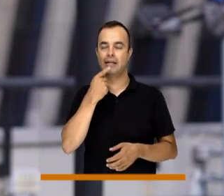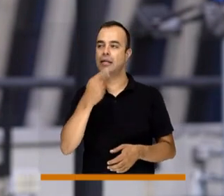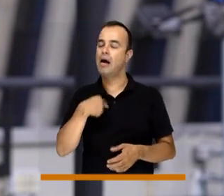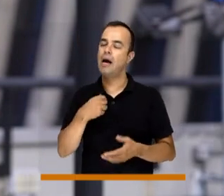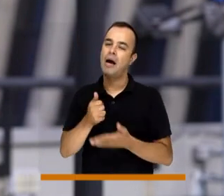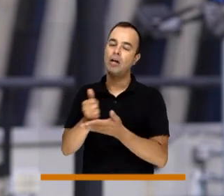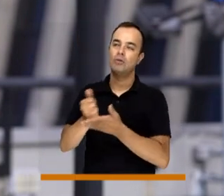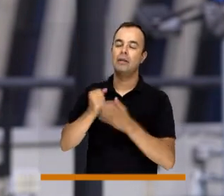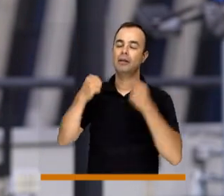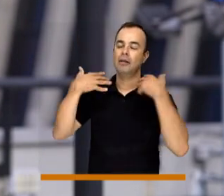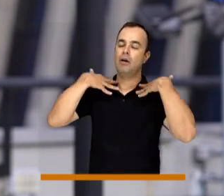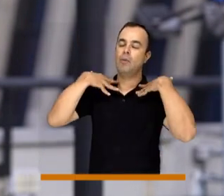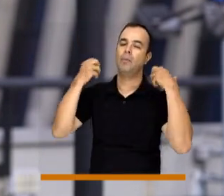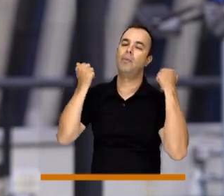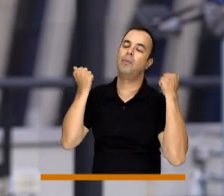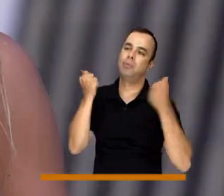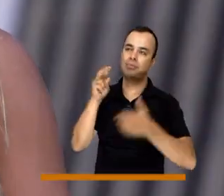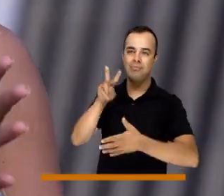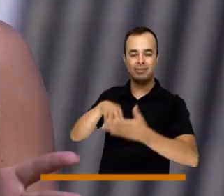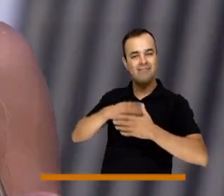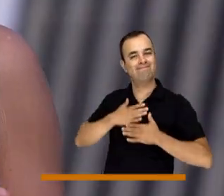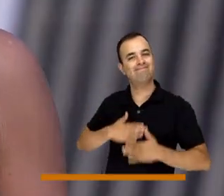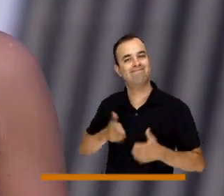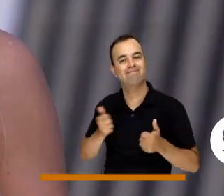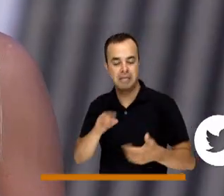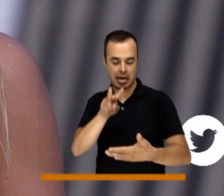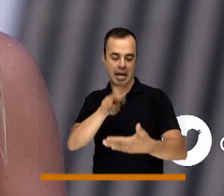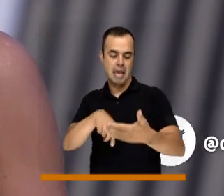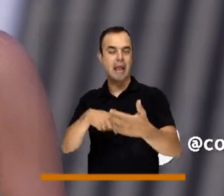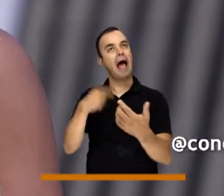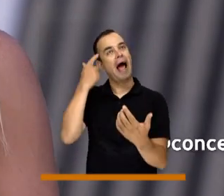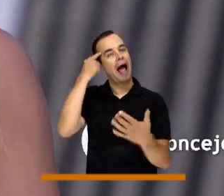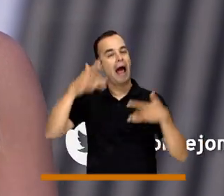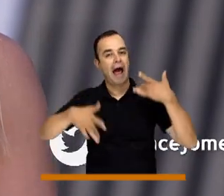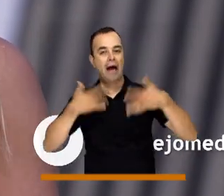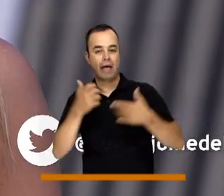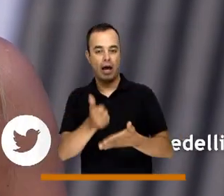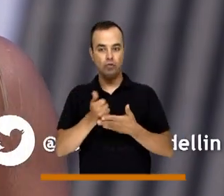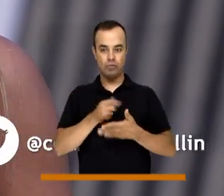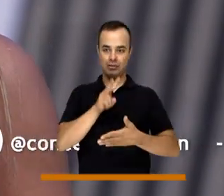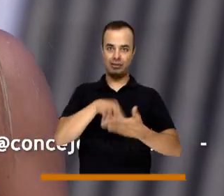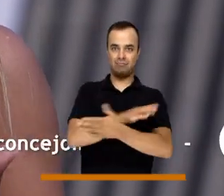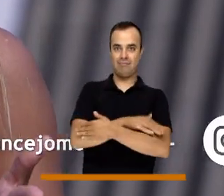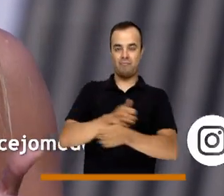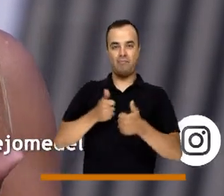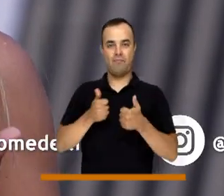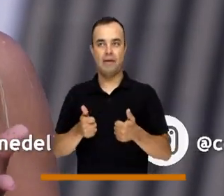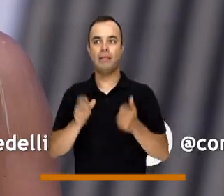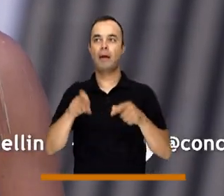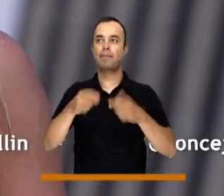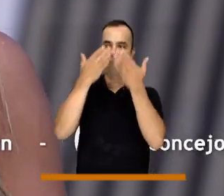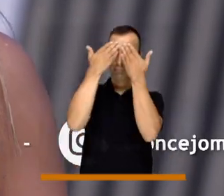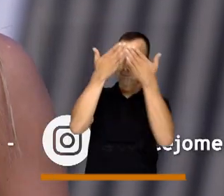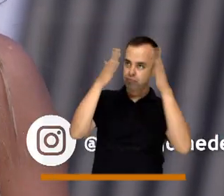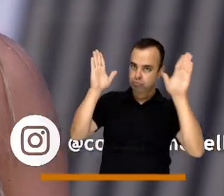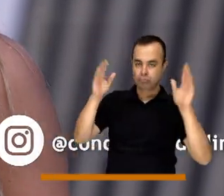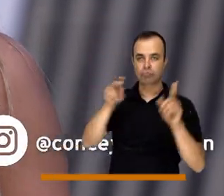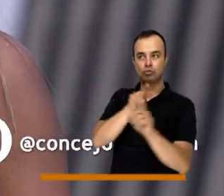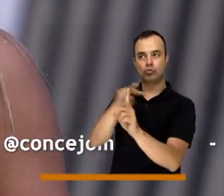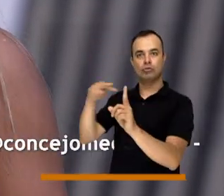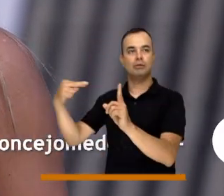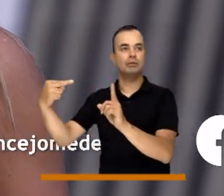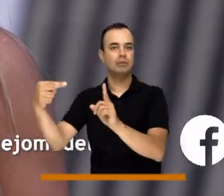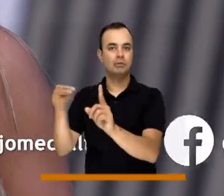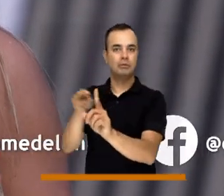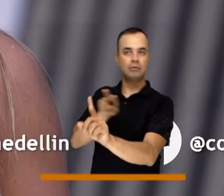me relaja, me ayuda a dejar a un lado por un momento los problemas, me entretiene, me ayuda a ser disciplinada, me abre el panorama de las